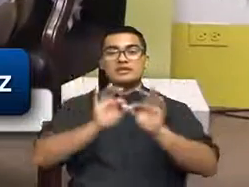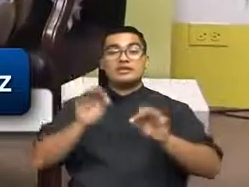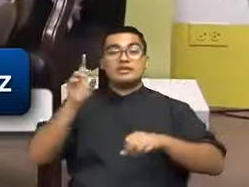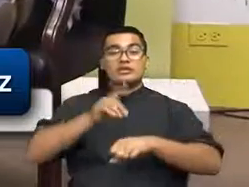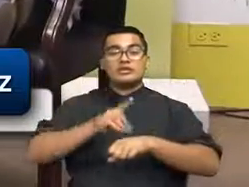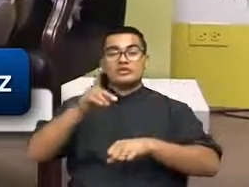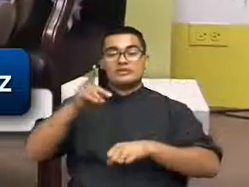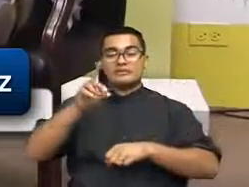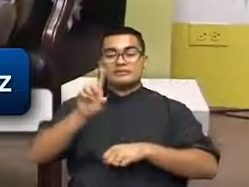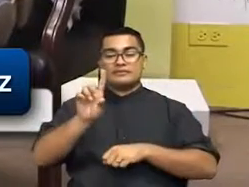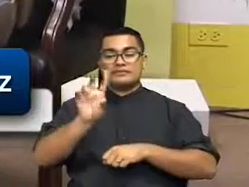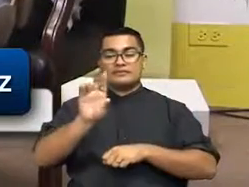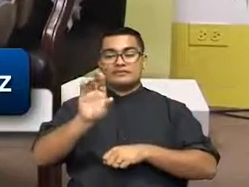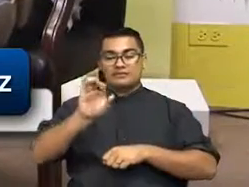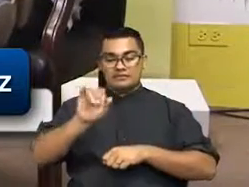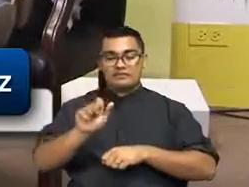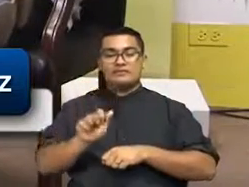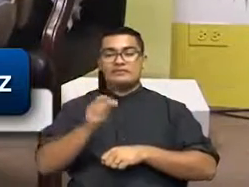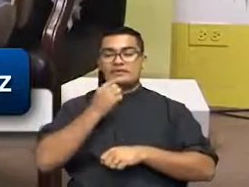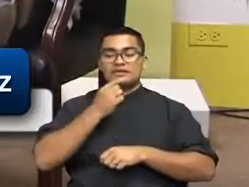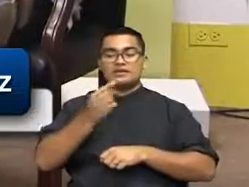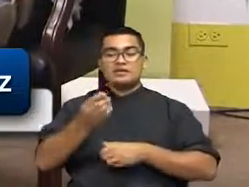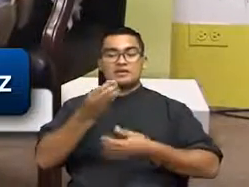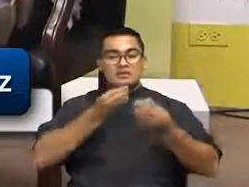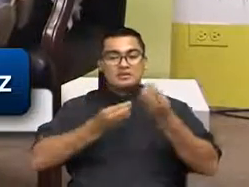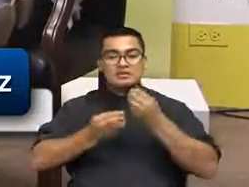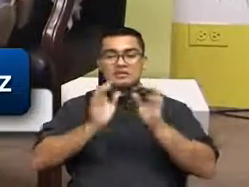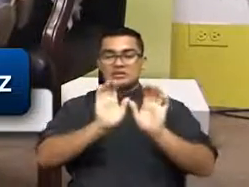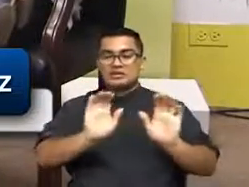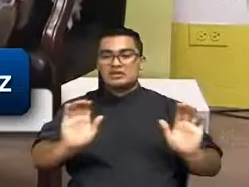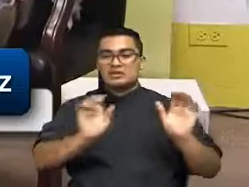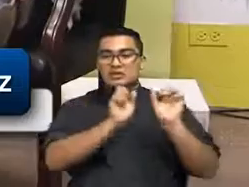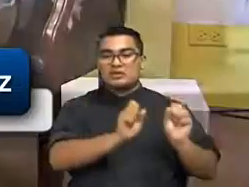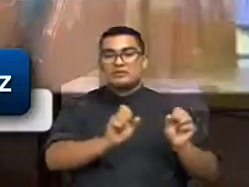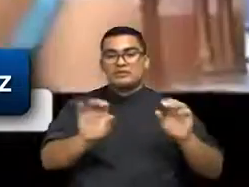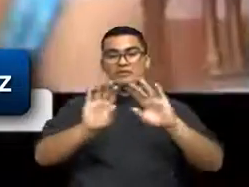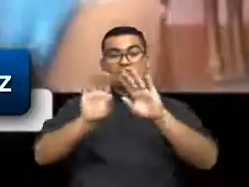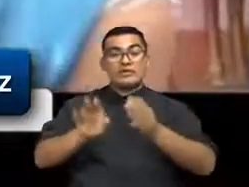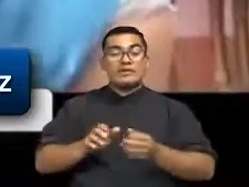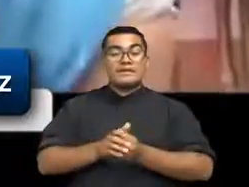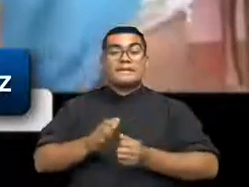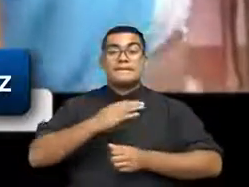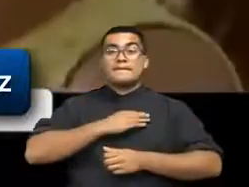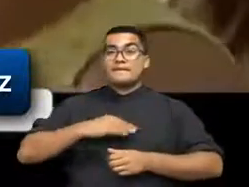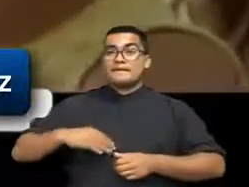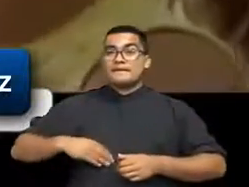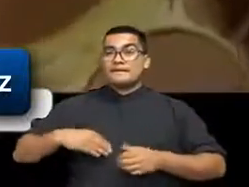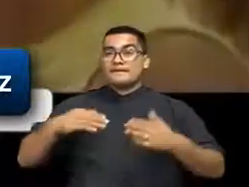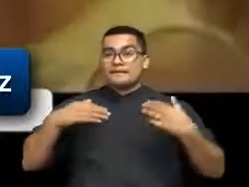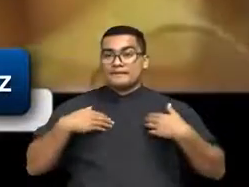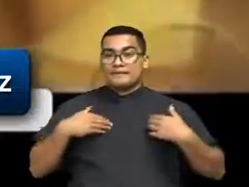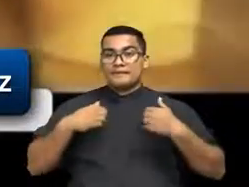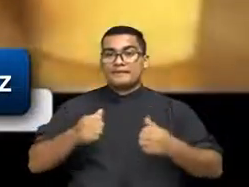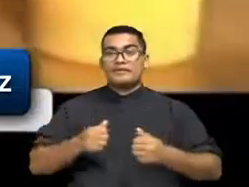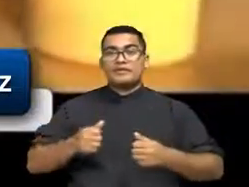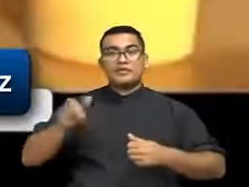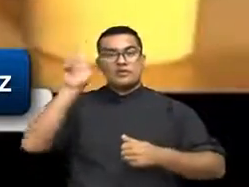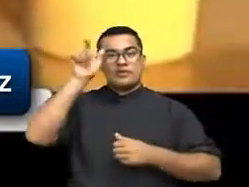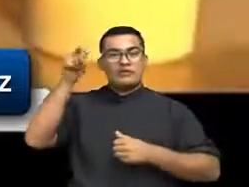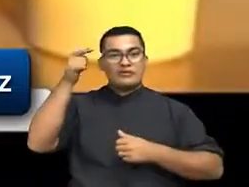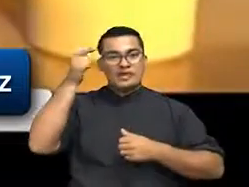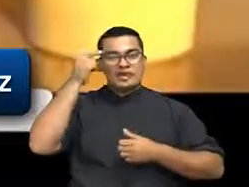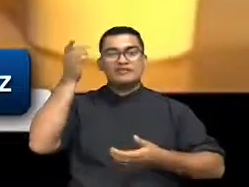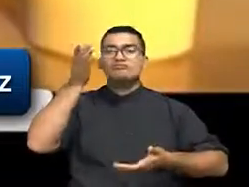asunto de la alimentación de los niños y la niña. Ahora, gracias a esa estrategia que ha implementado el MINSA, por orientaciones del gobierno,